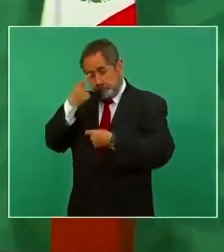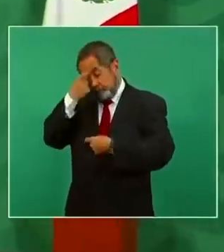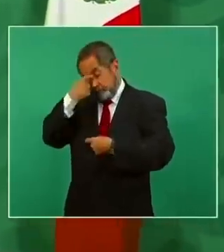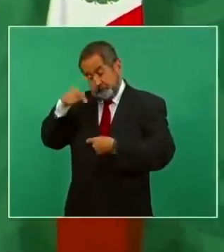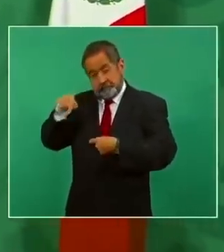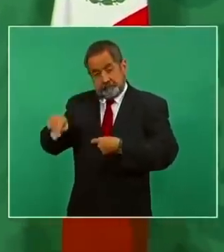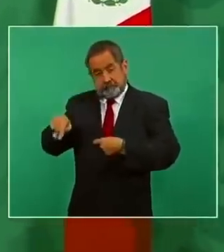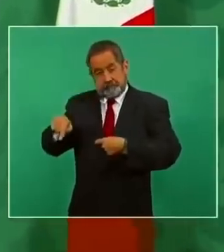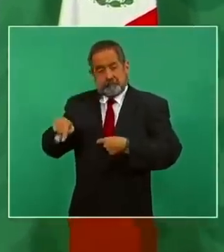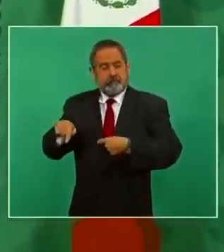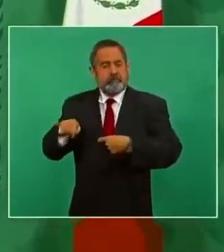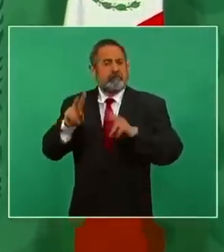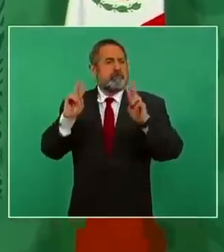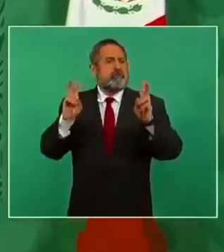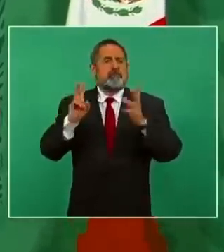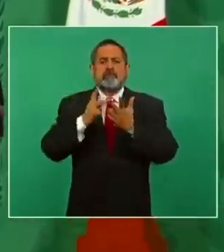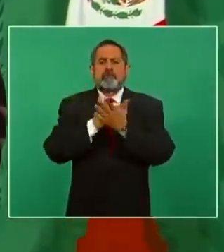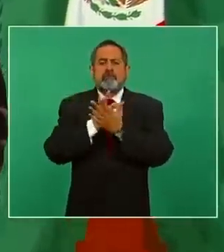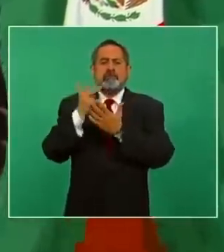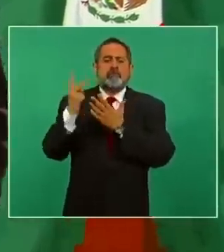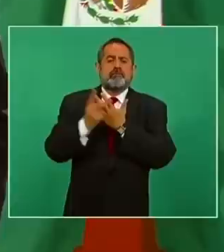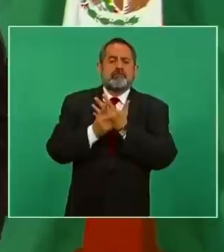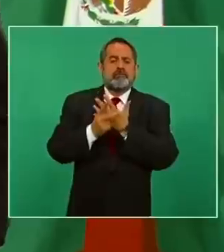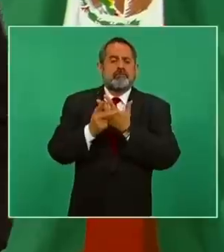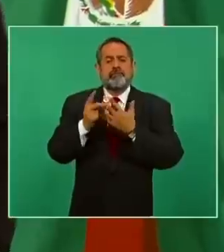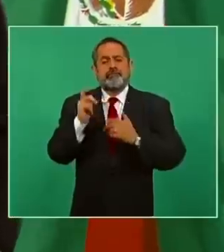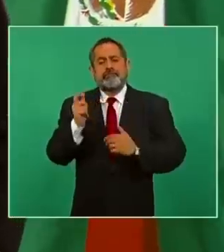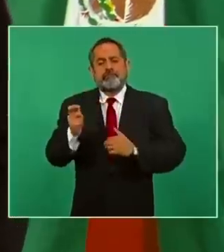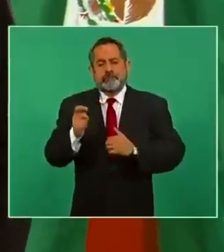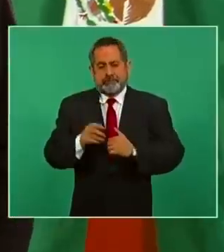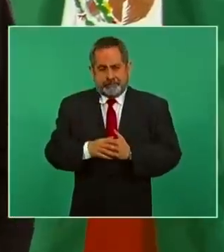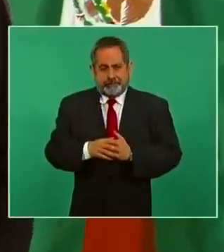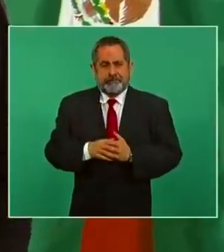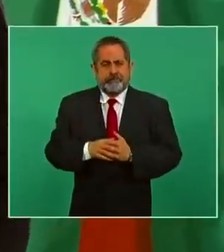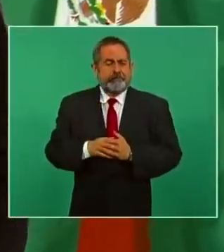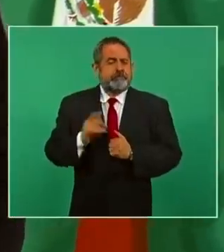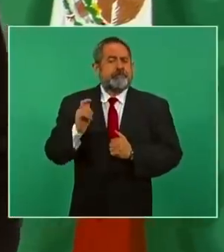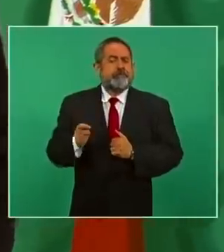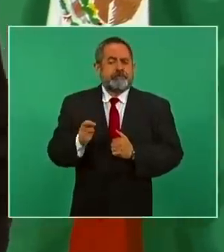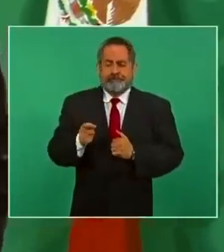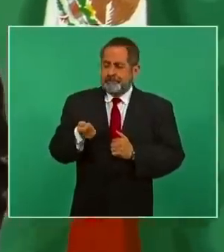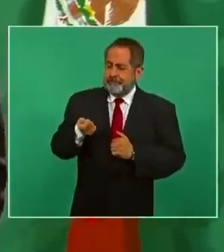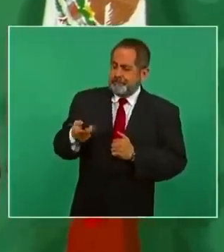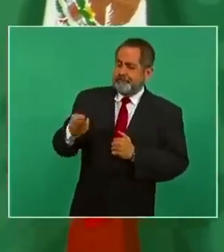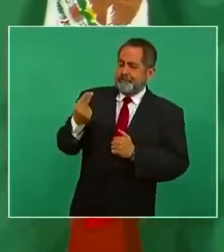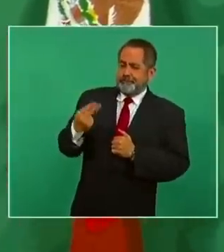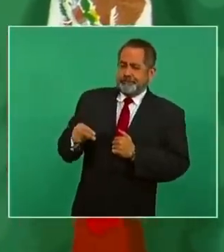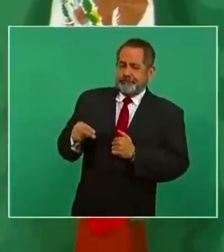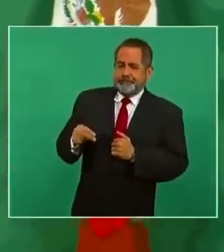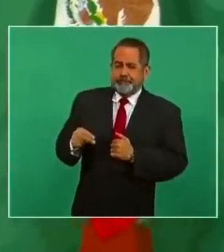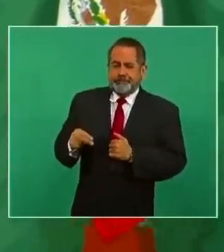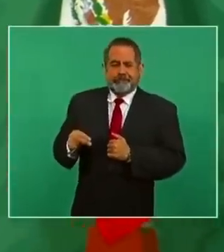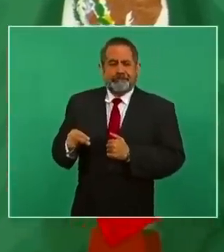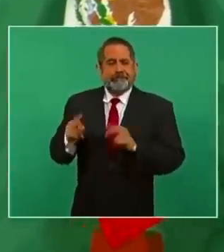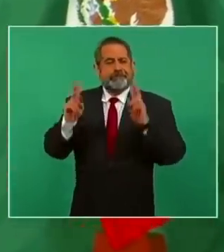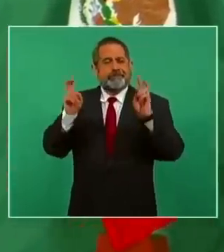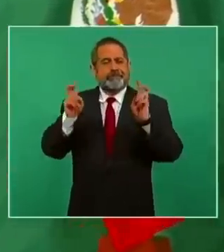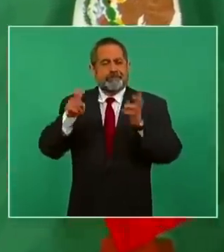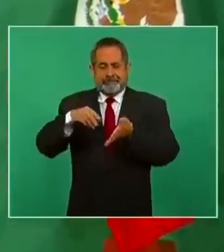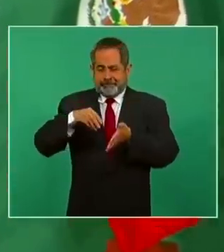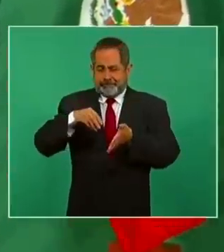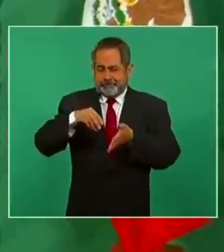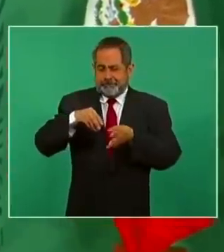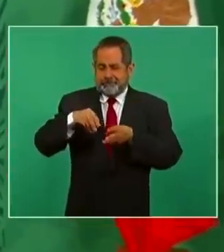con un programa que van a llamarle Sembrando